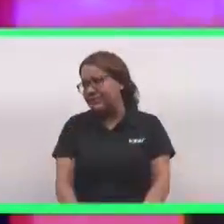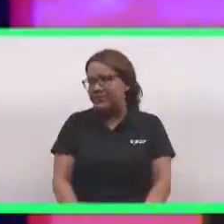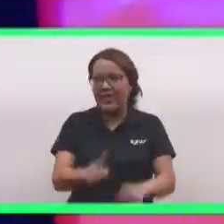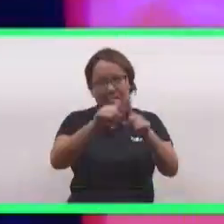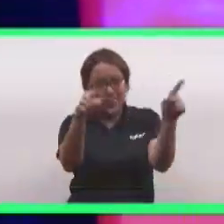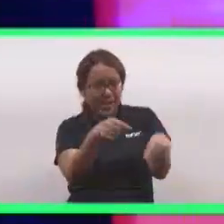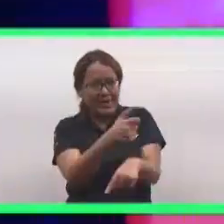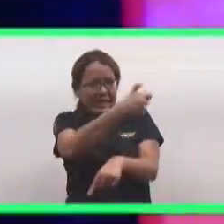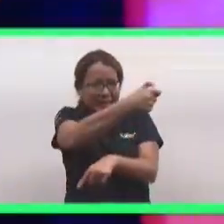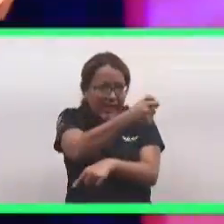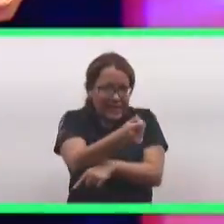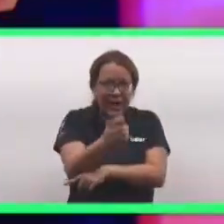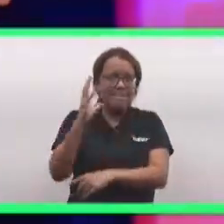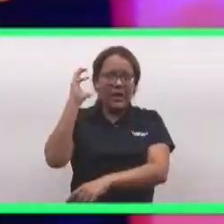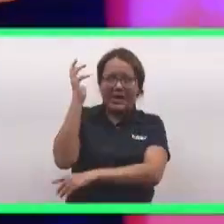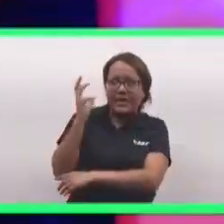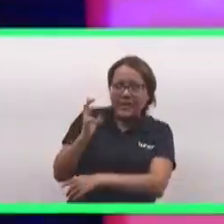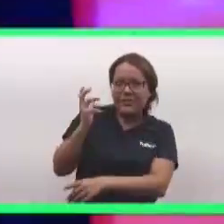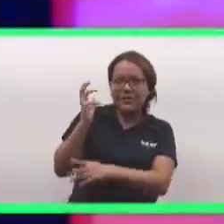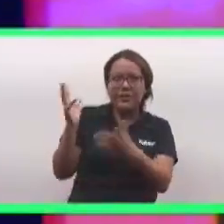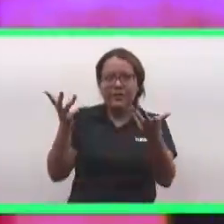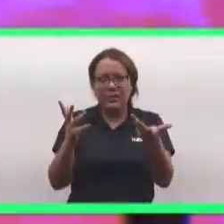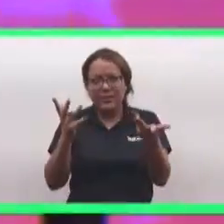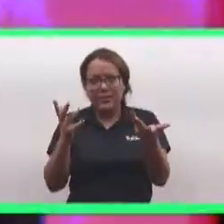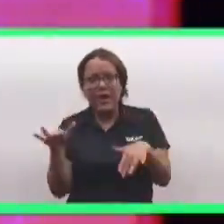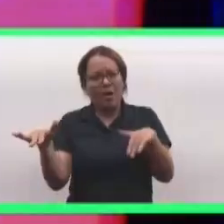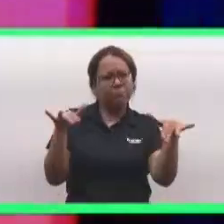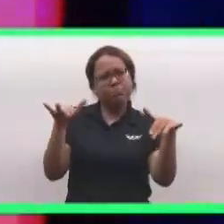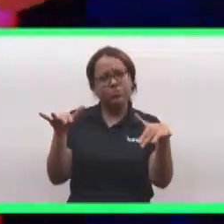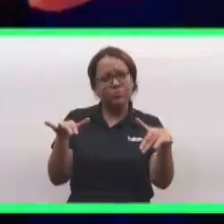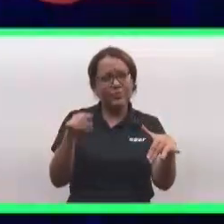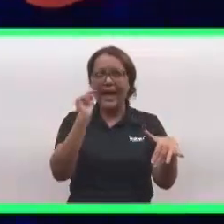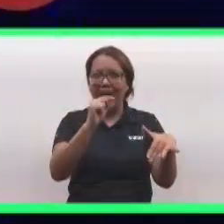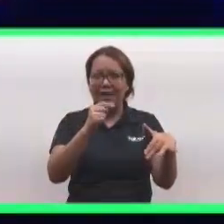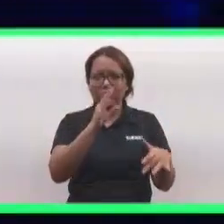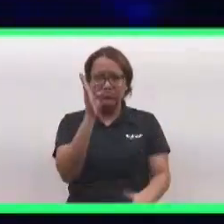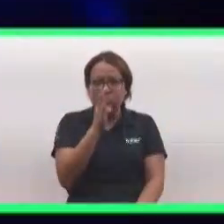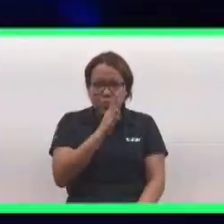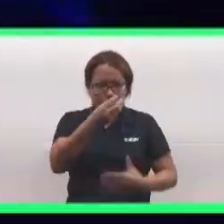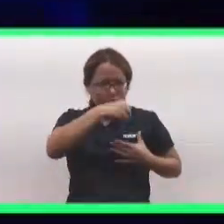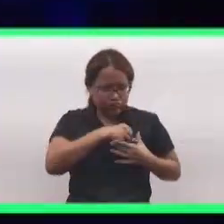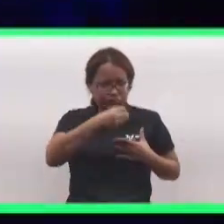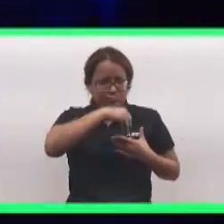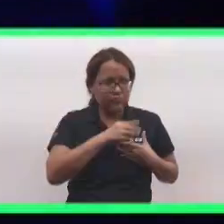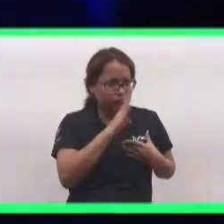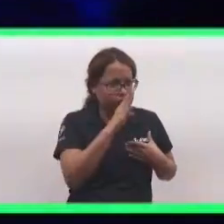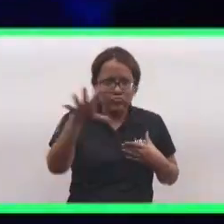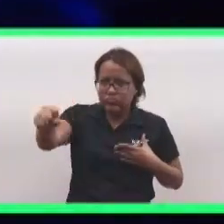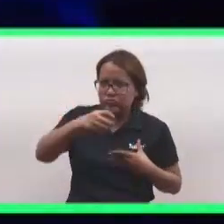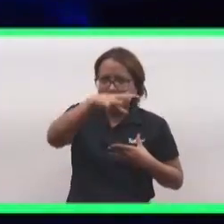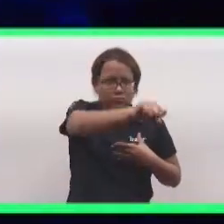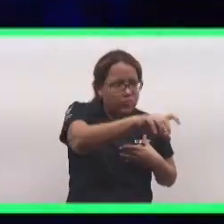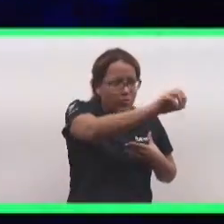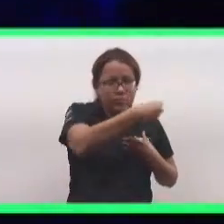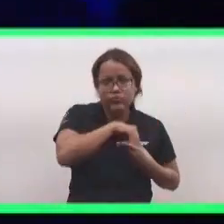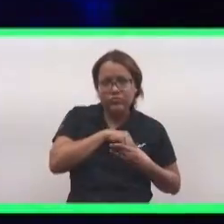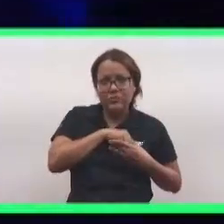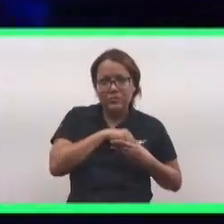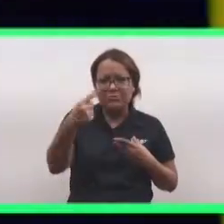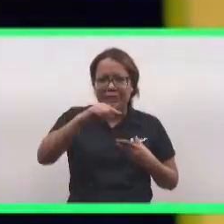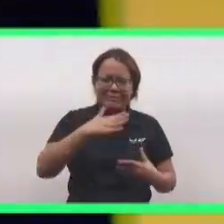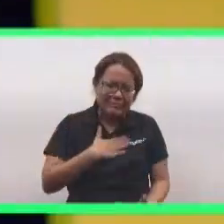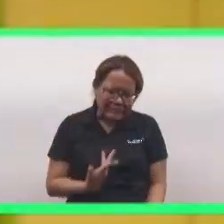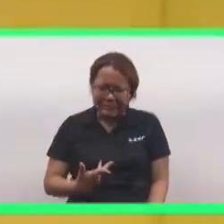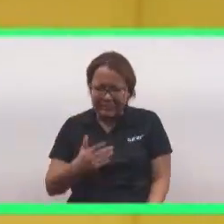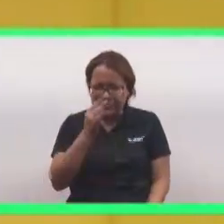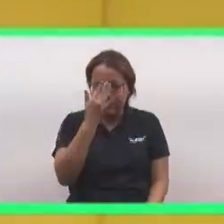que ves, el tipo de música que escuchas, Bad Bunny, las cosas te van contaminando y te van afectando. Y de repente tú